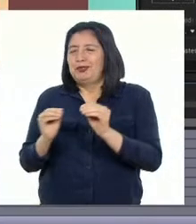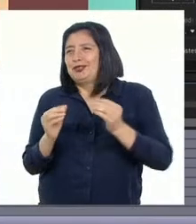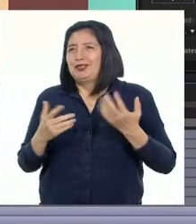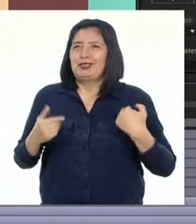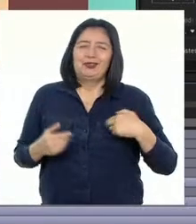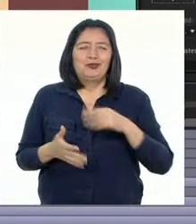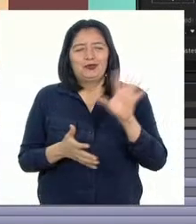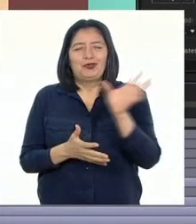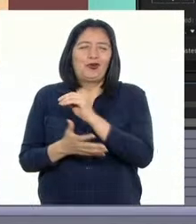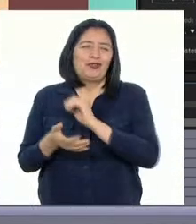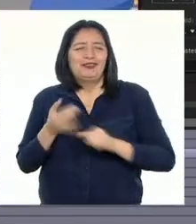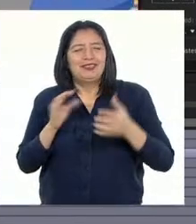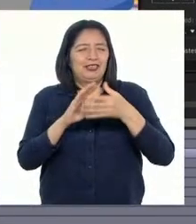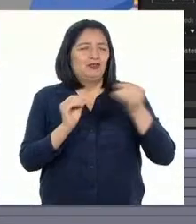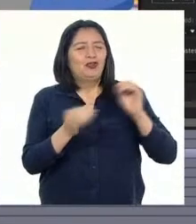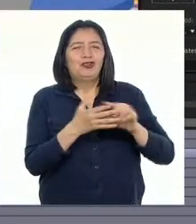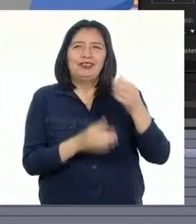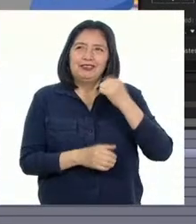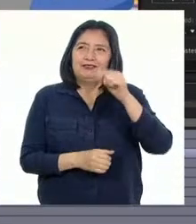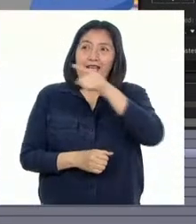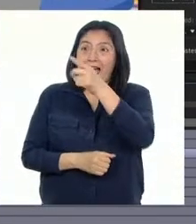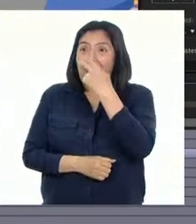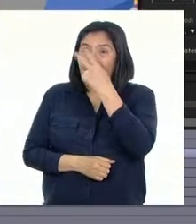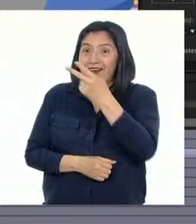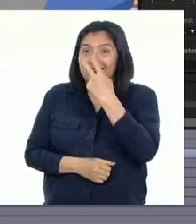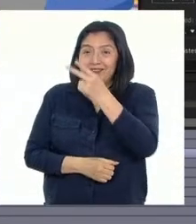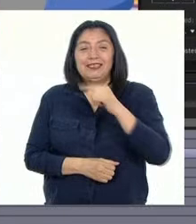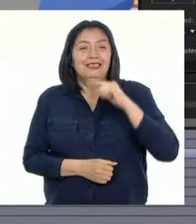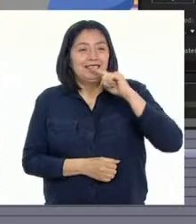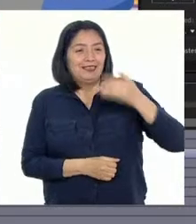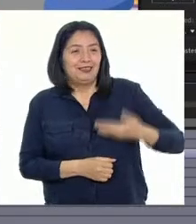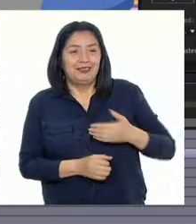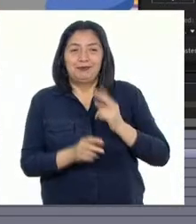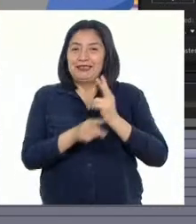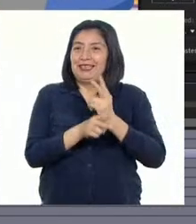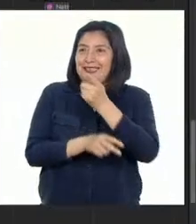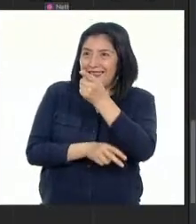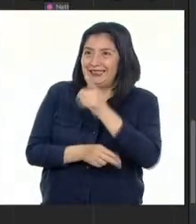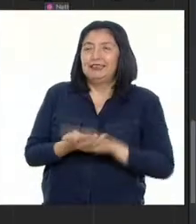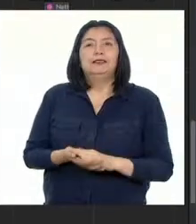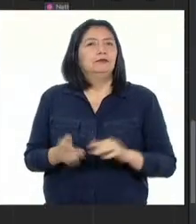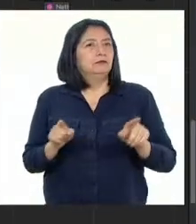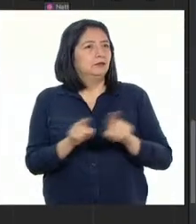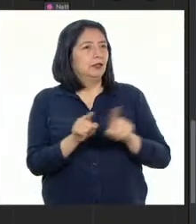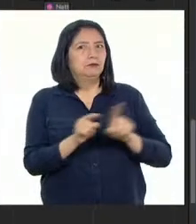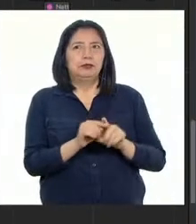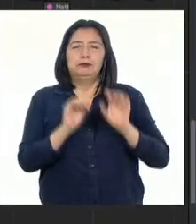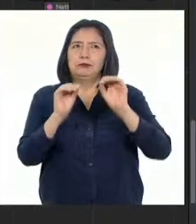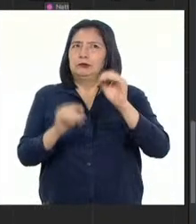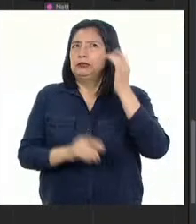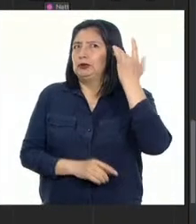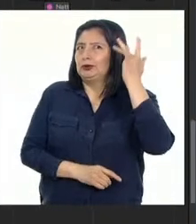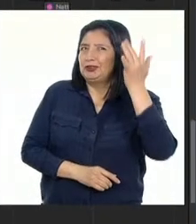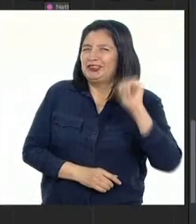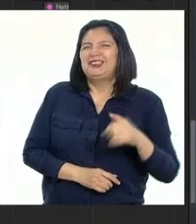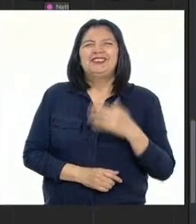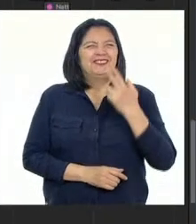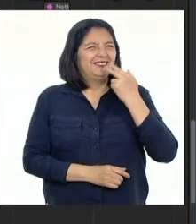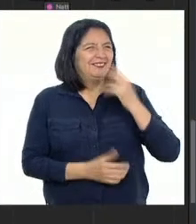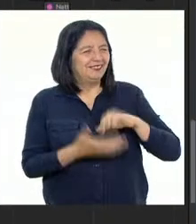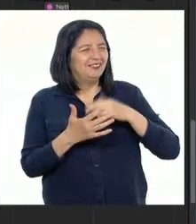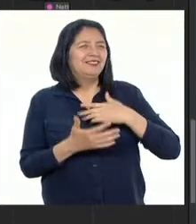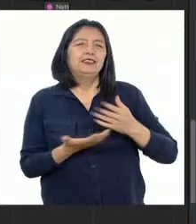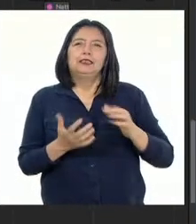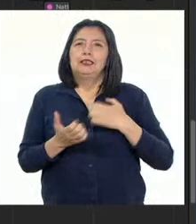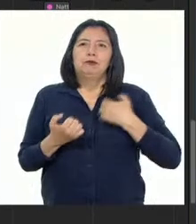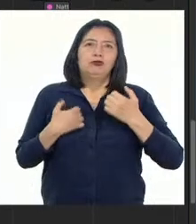nuestras aventuras y recorridos. ¡Ahí está la señora Vizcacha! Además, colocan sonidos divertidos y